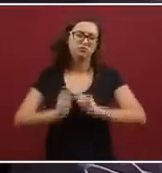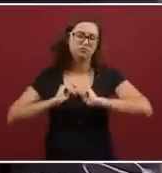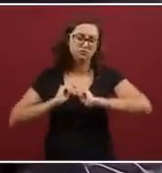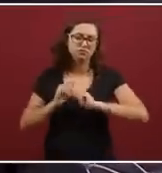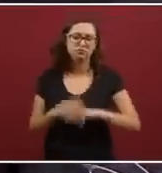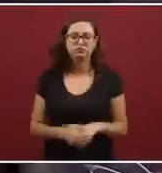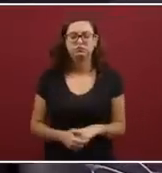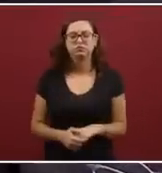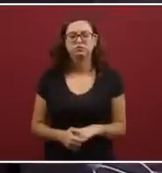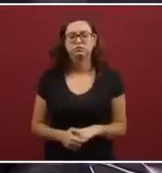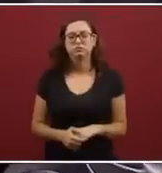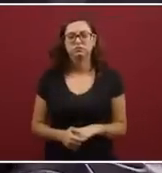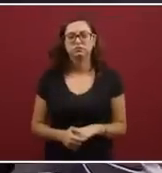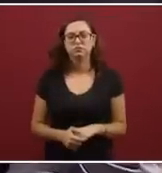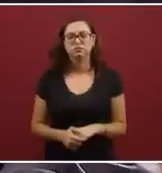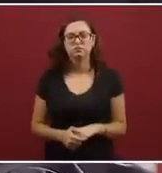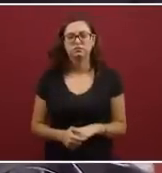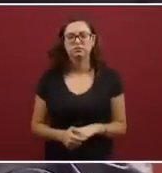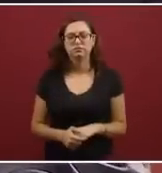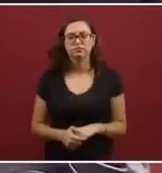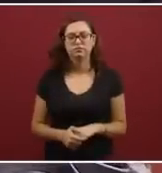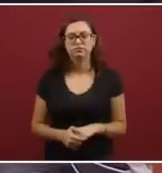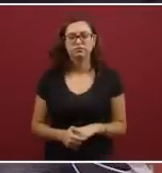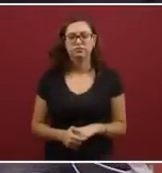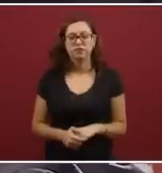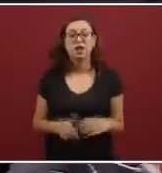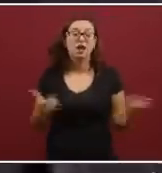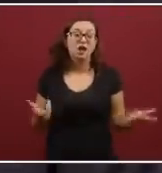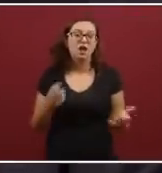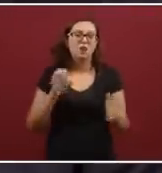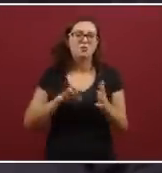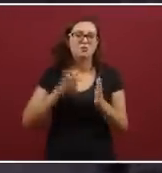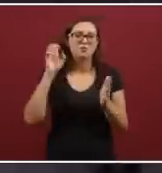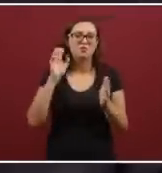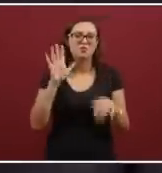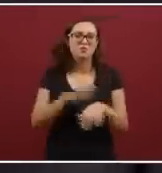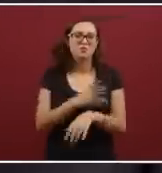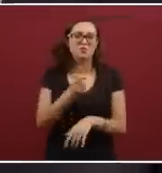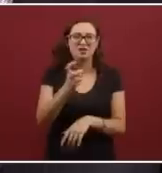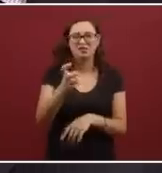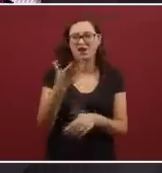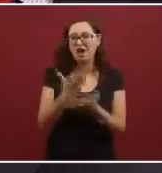de decir ya no hay atención a